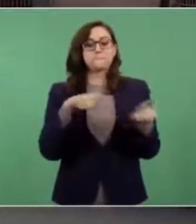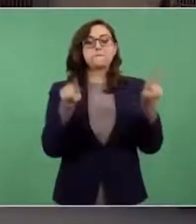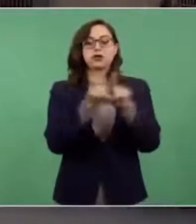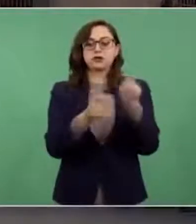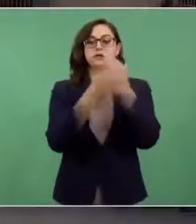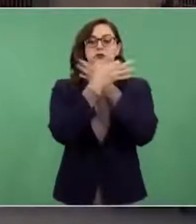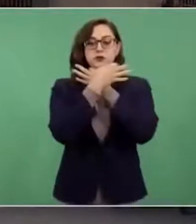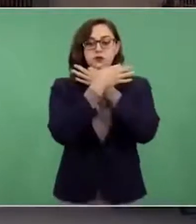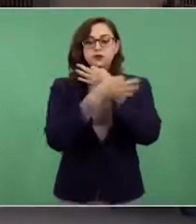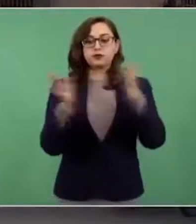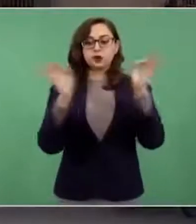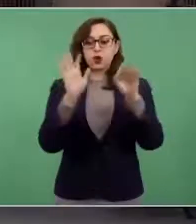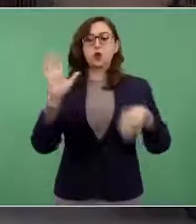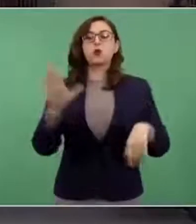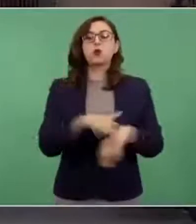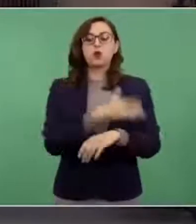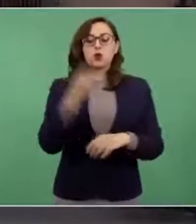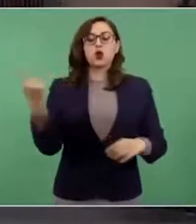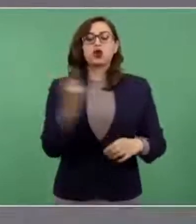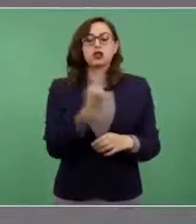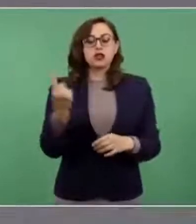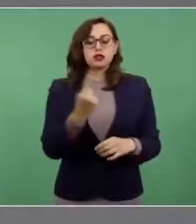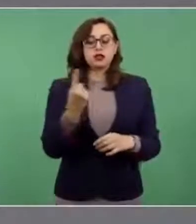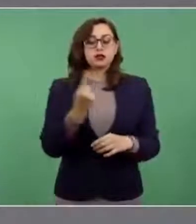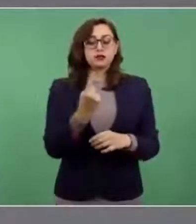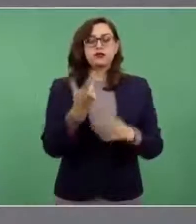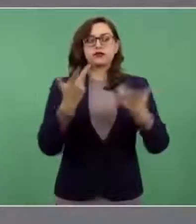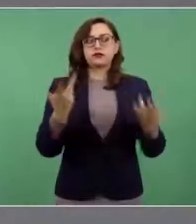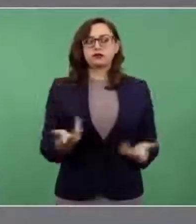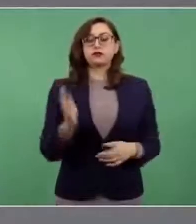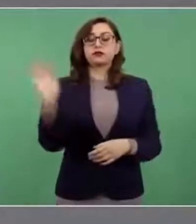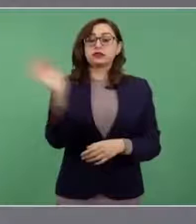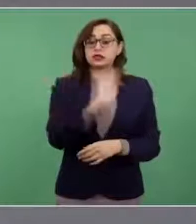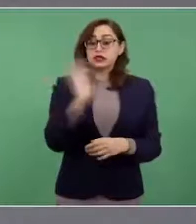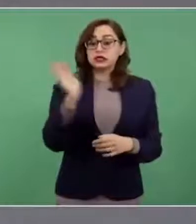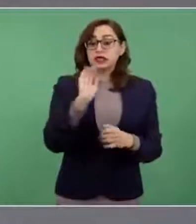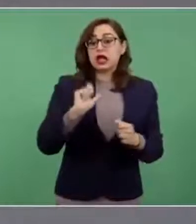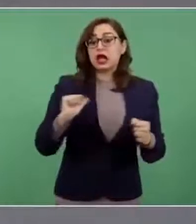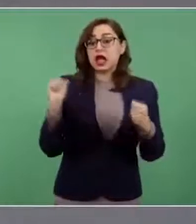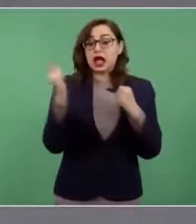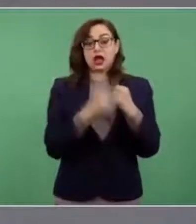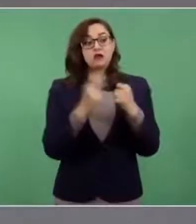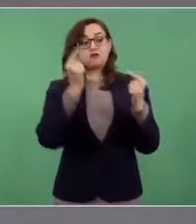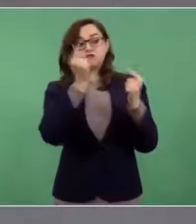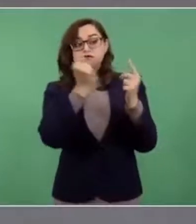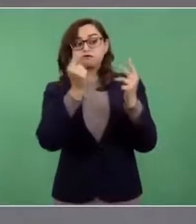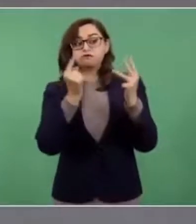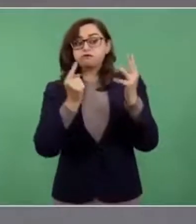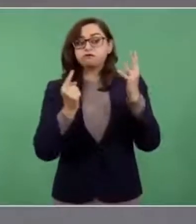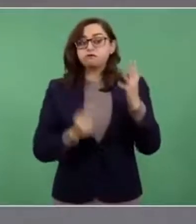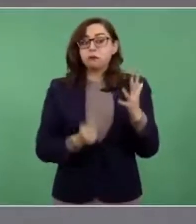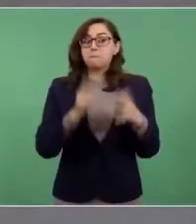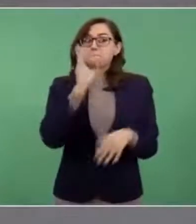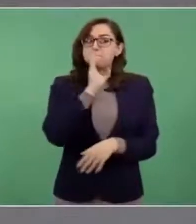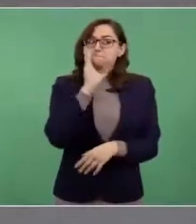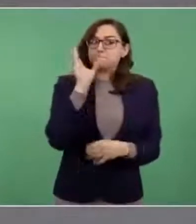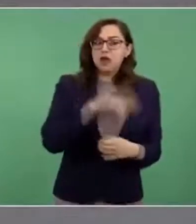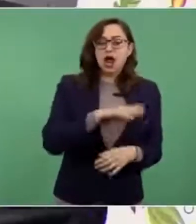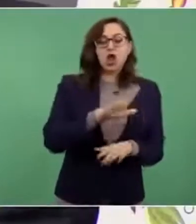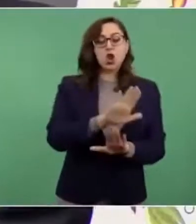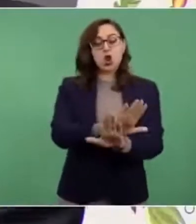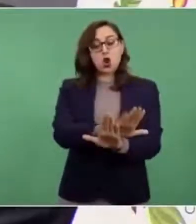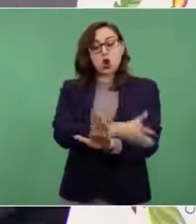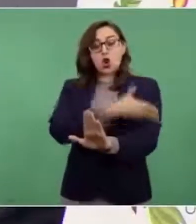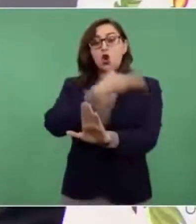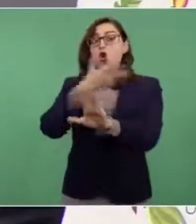señalar lo que no haya significado solidaridad